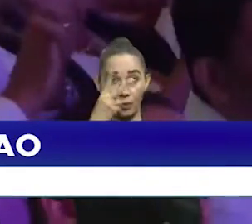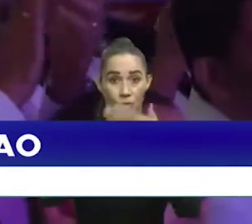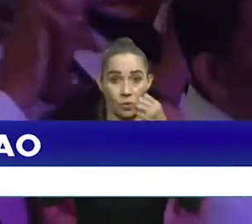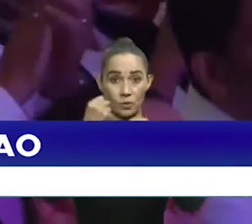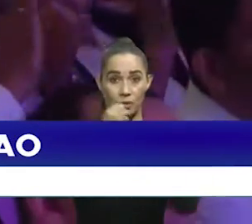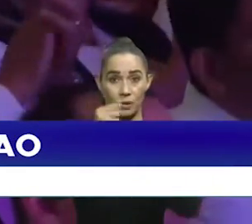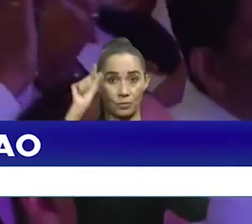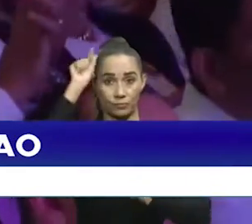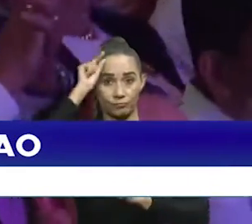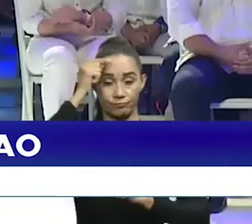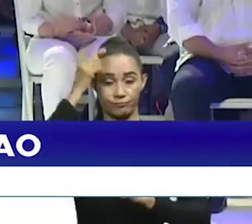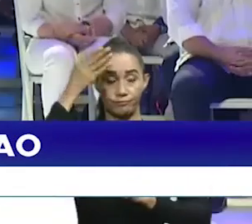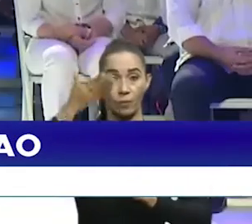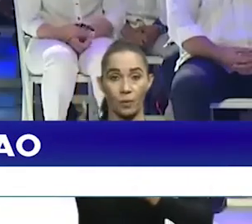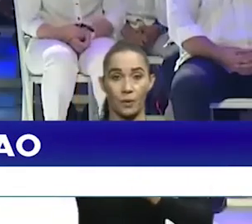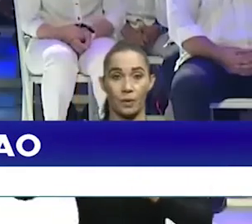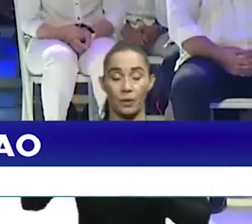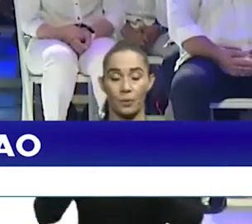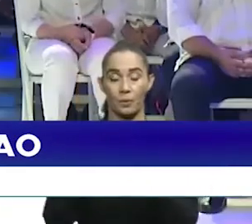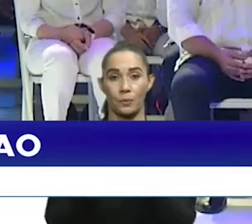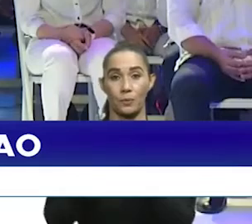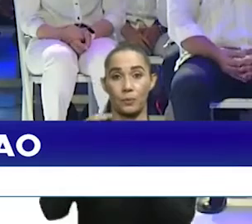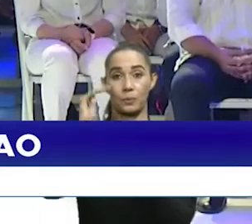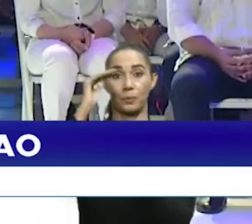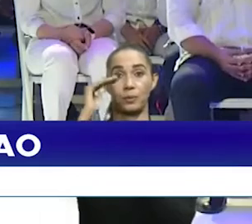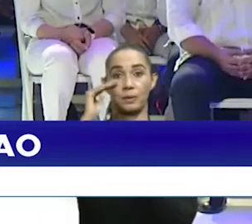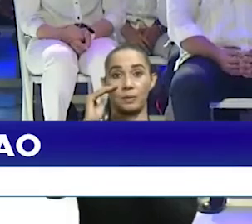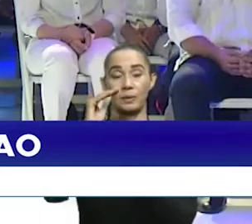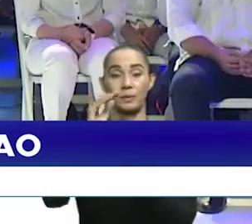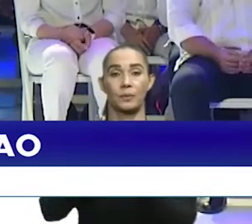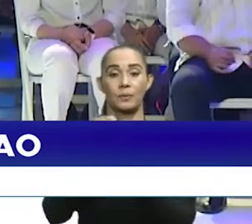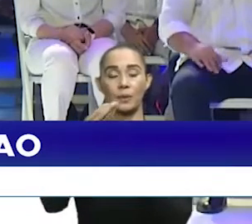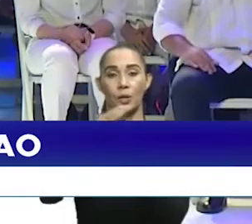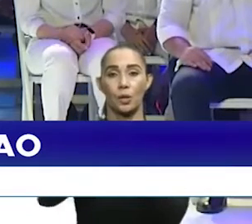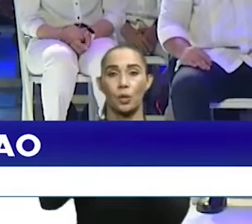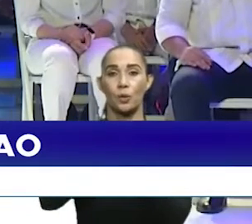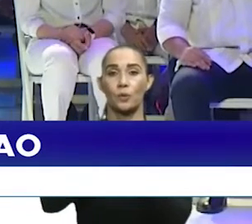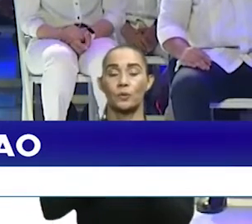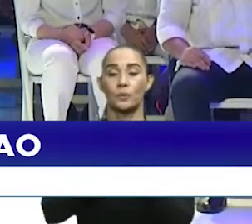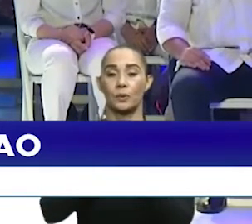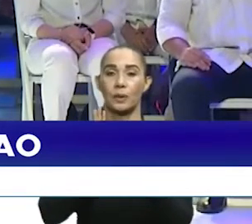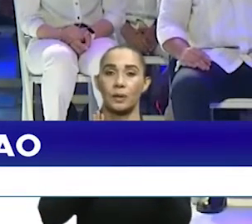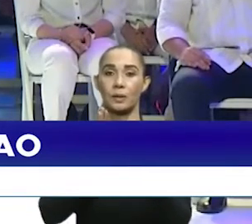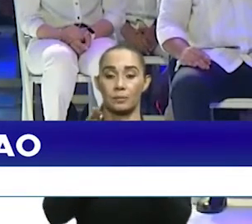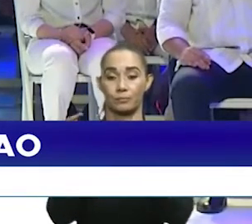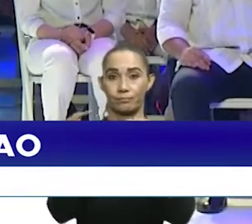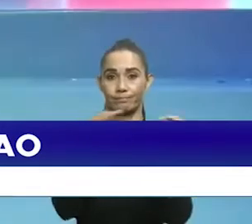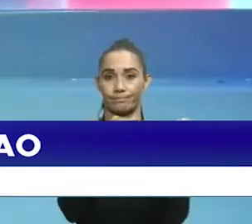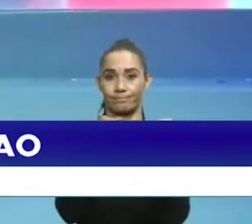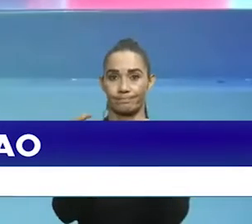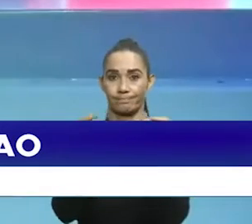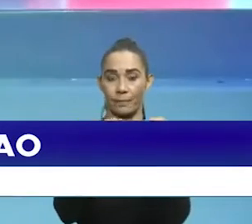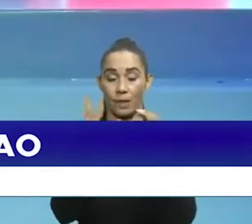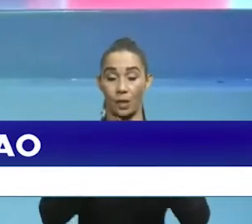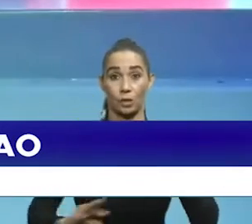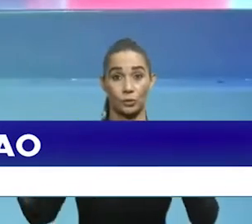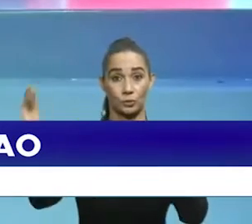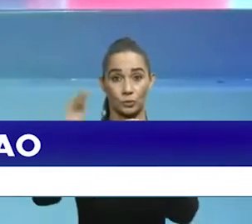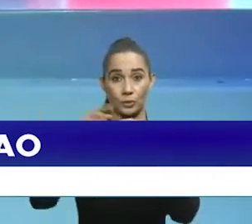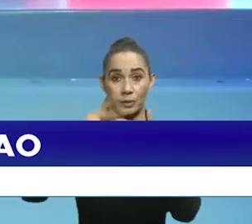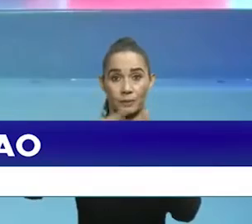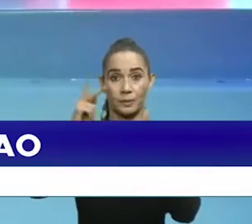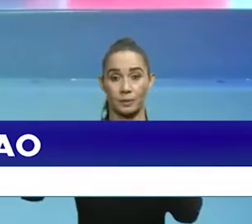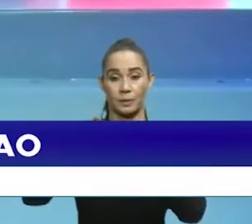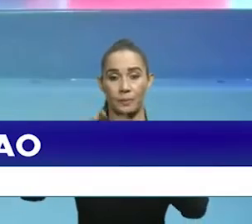el público presente, los funcionarios pidieron 4 años más y el gobernante dejó entrever que